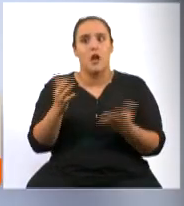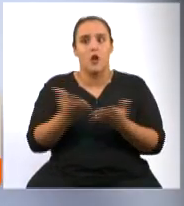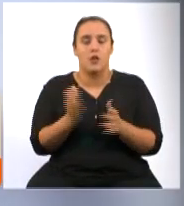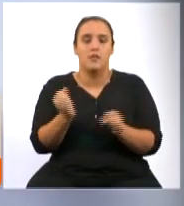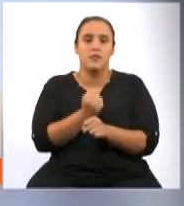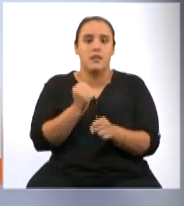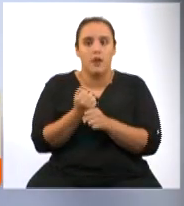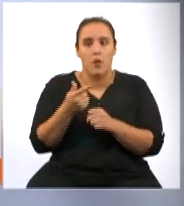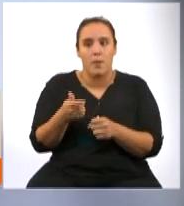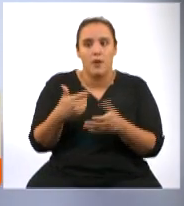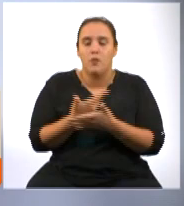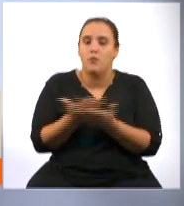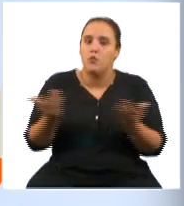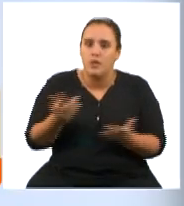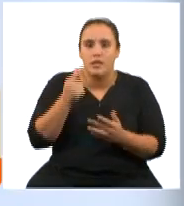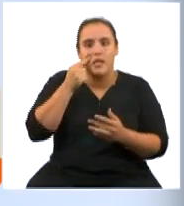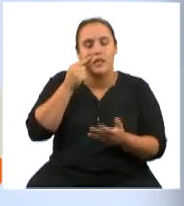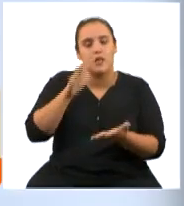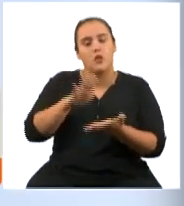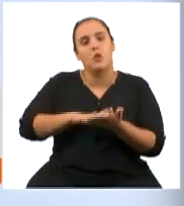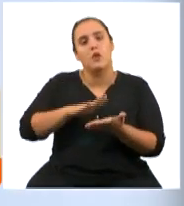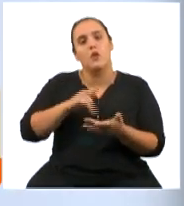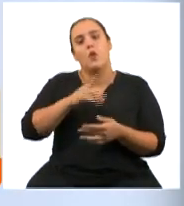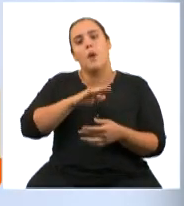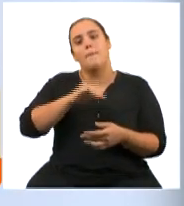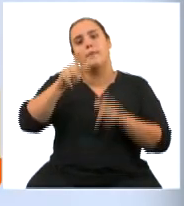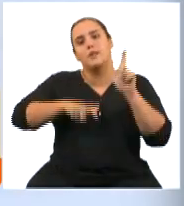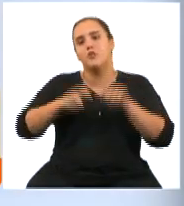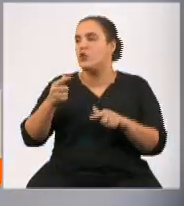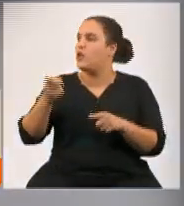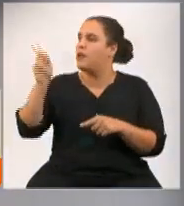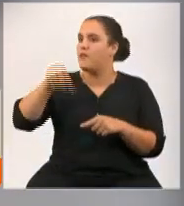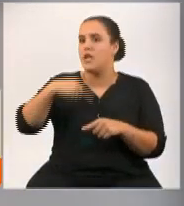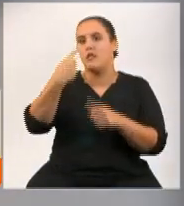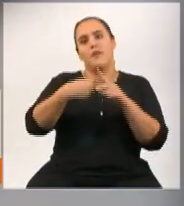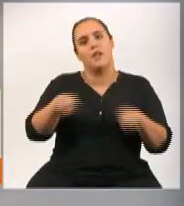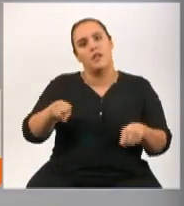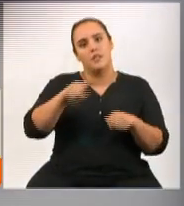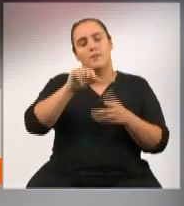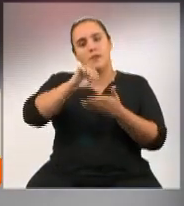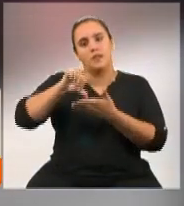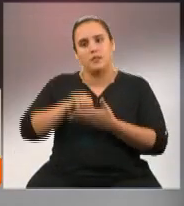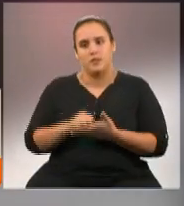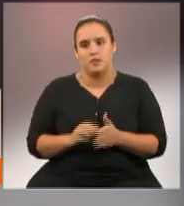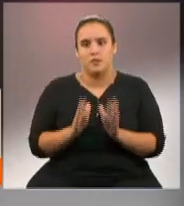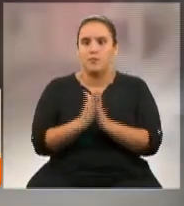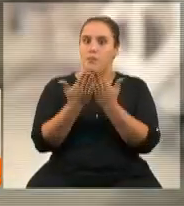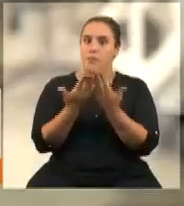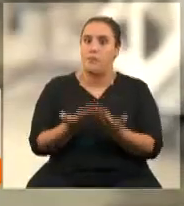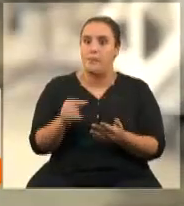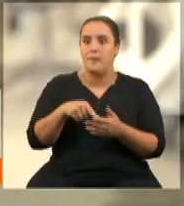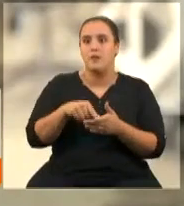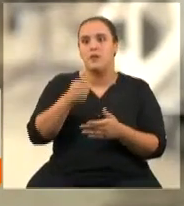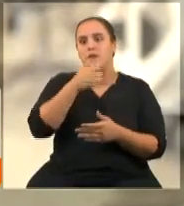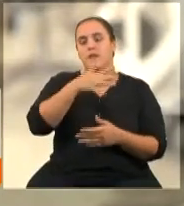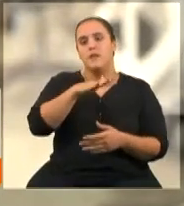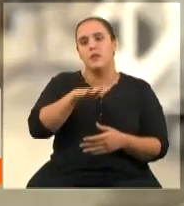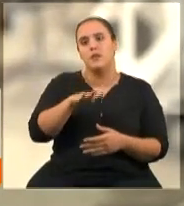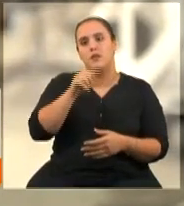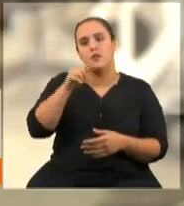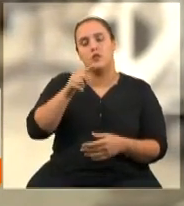trabajo para reflejar los testimonios de los migrantes de diferente origen el libro es un compendio de historias de la diáspora